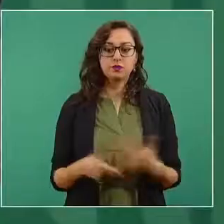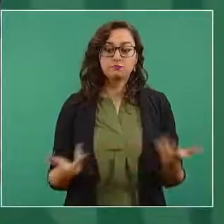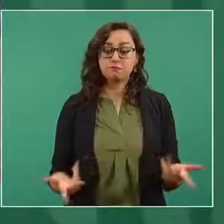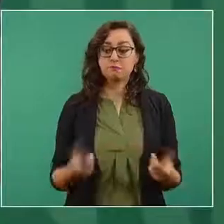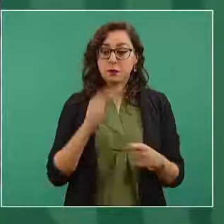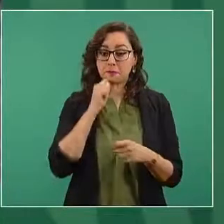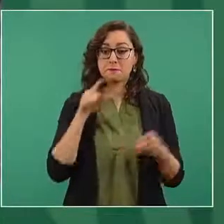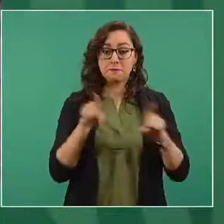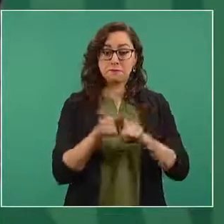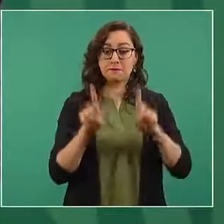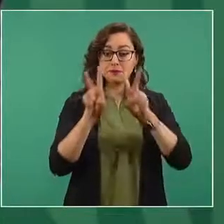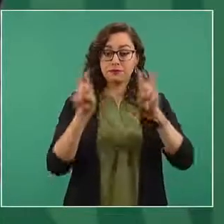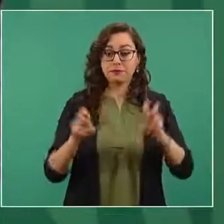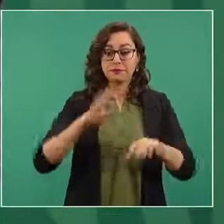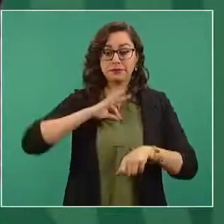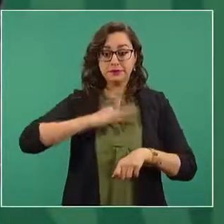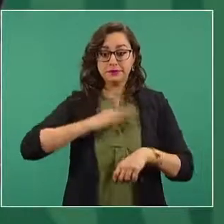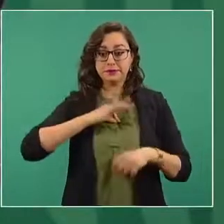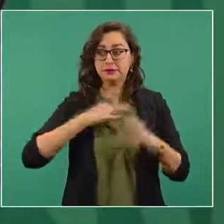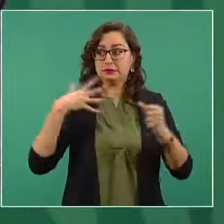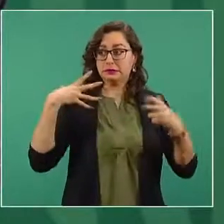pandemia.